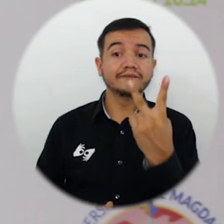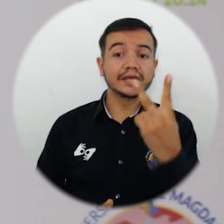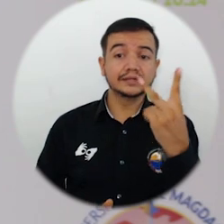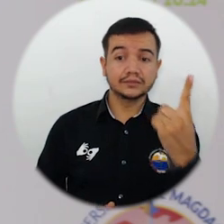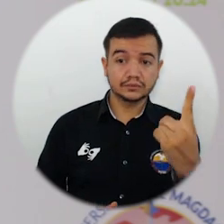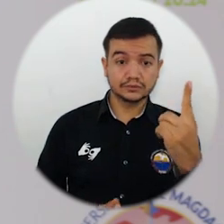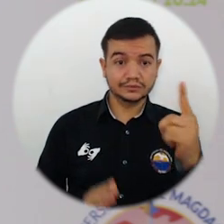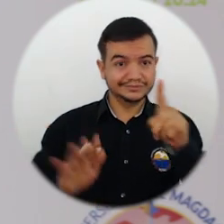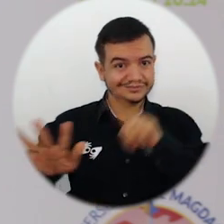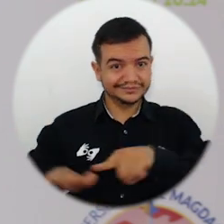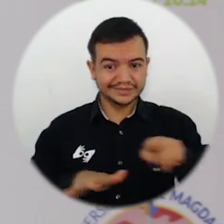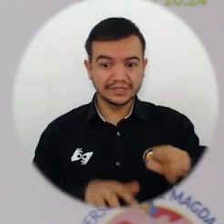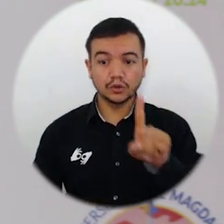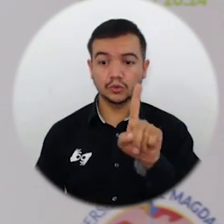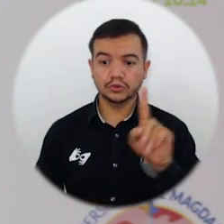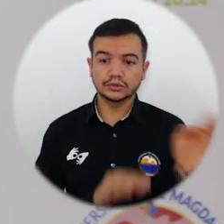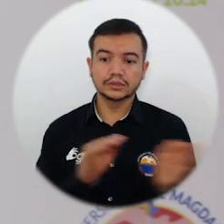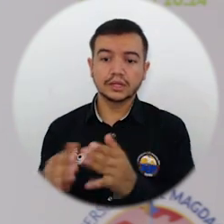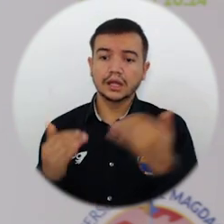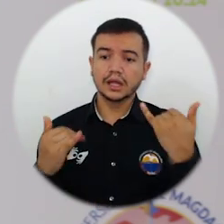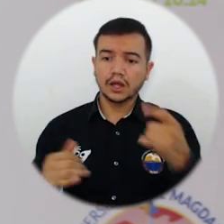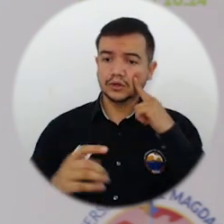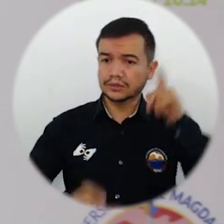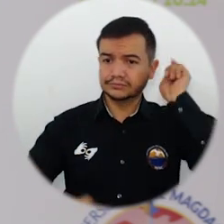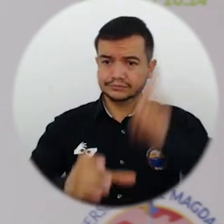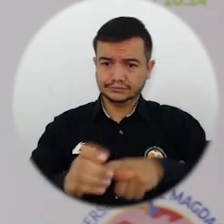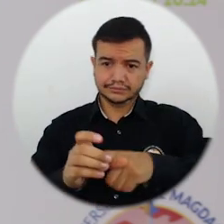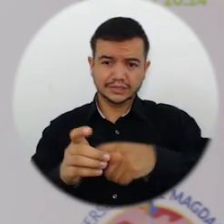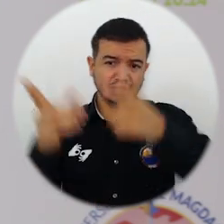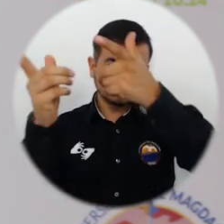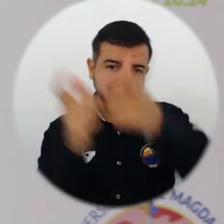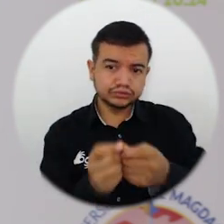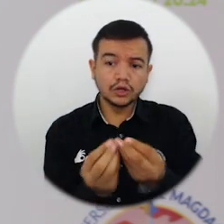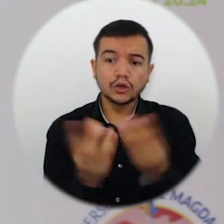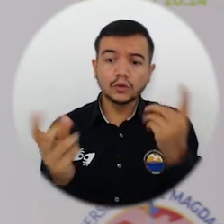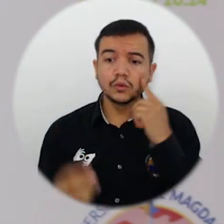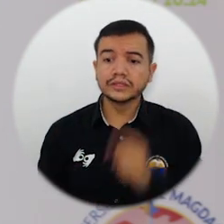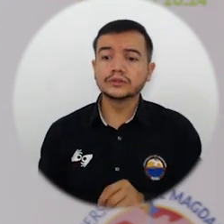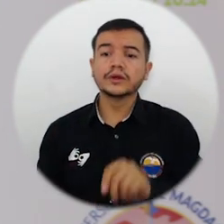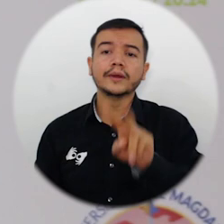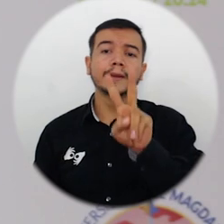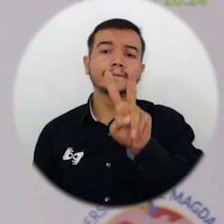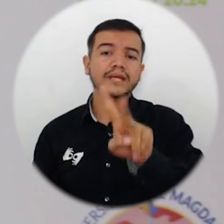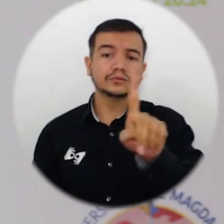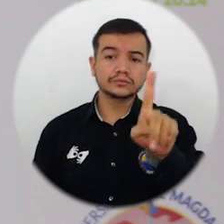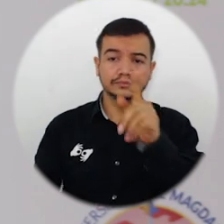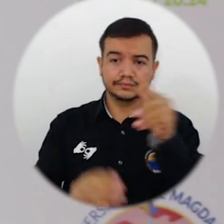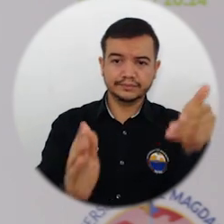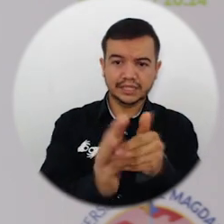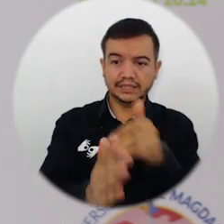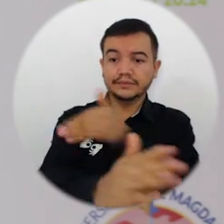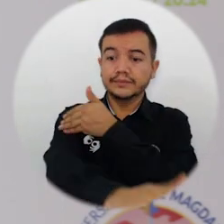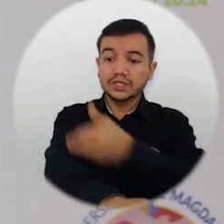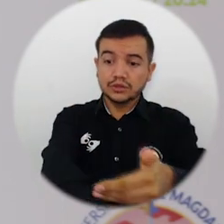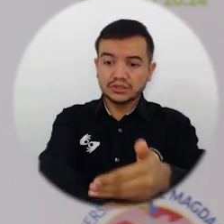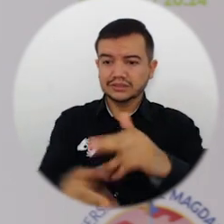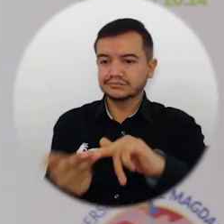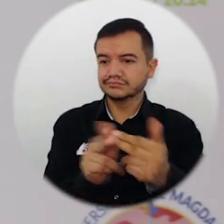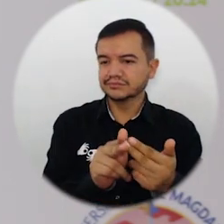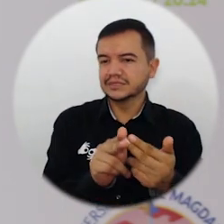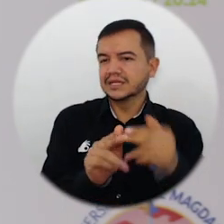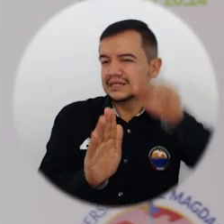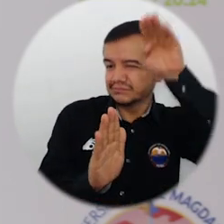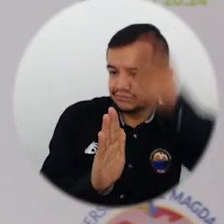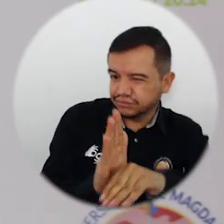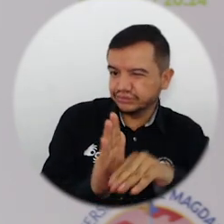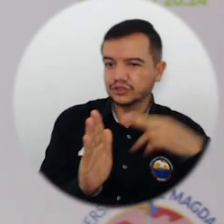de pesos gestionados, de los cuales la Universidad del Magdalena, recortando otra vez gastos e inversiones, aporta